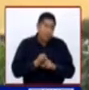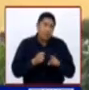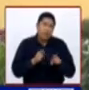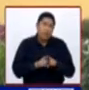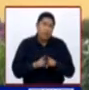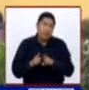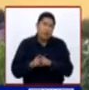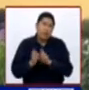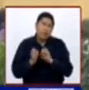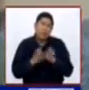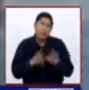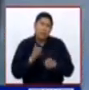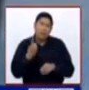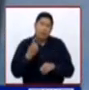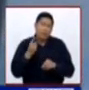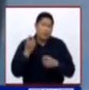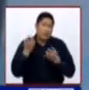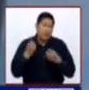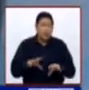Tampoco no quiero dejarle solo.